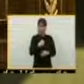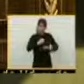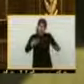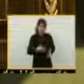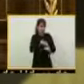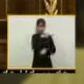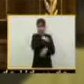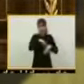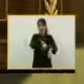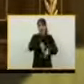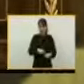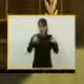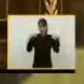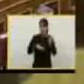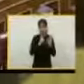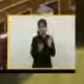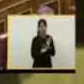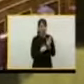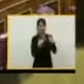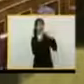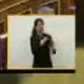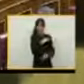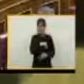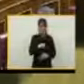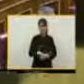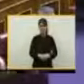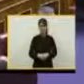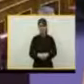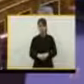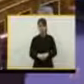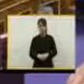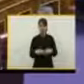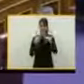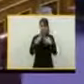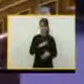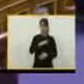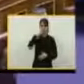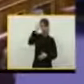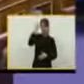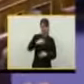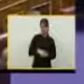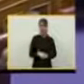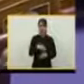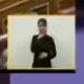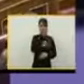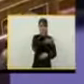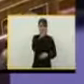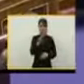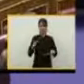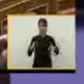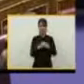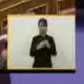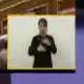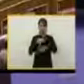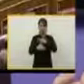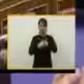Sí, Pedro Sánchez, cando se produce o resultado electoral, fai unha lectura correcta, ¿no? Hai unha maioría de votos da esquerda, 11 millóns de votos incluindo